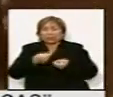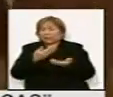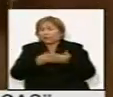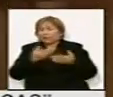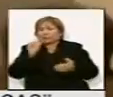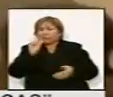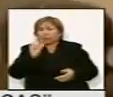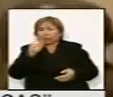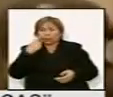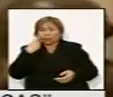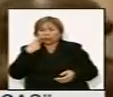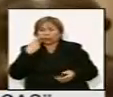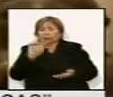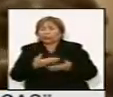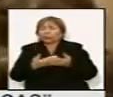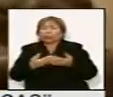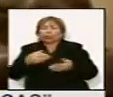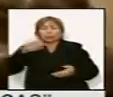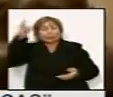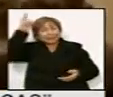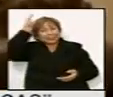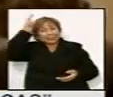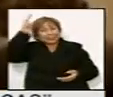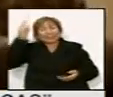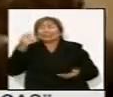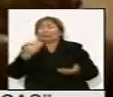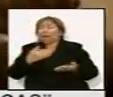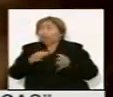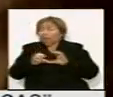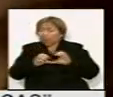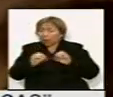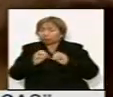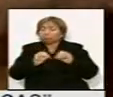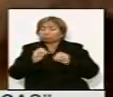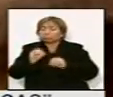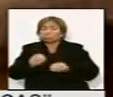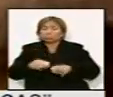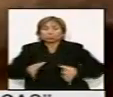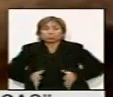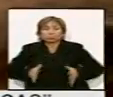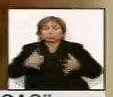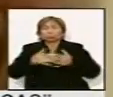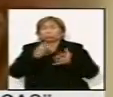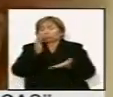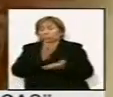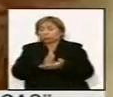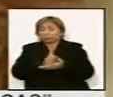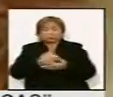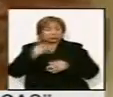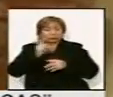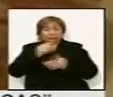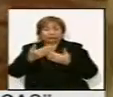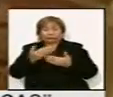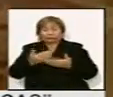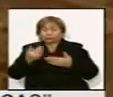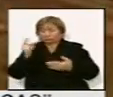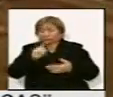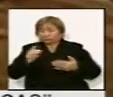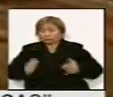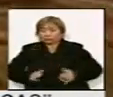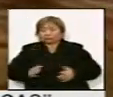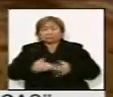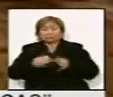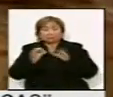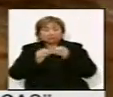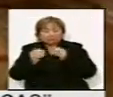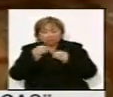poco conocidos como la forma en que los incas aplicaban el control de la natalidad y evitaban los embarazos no deseados, las